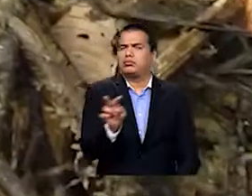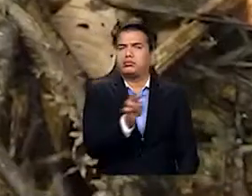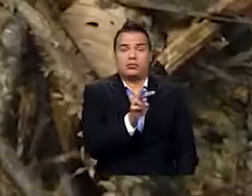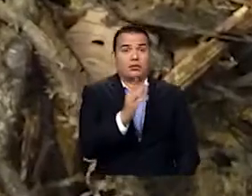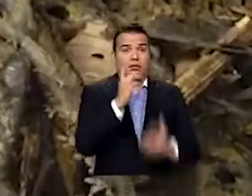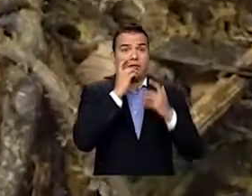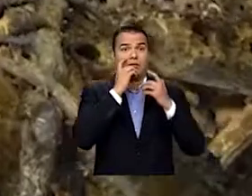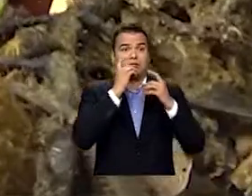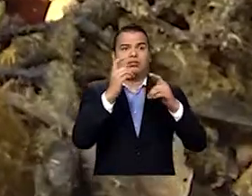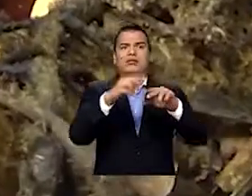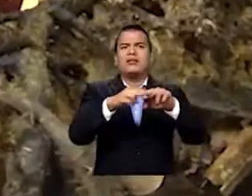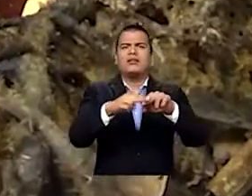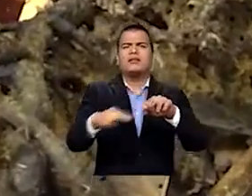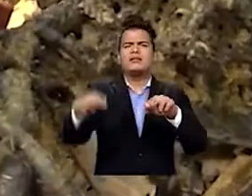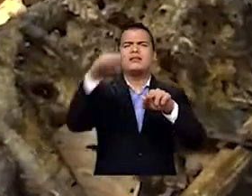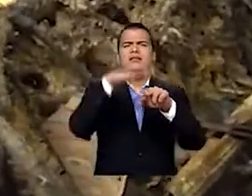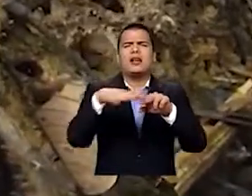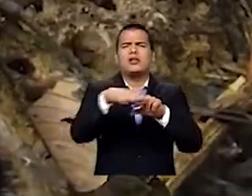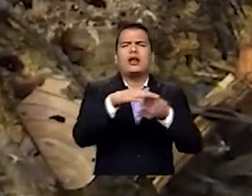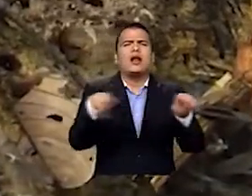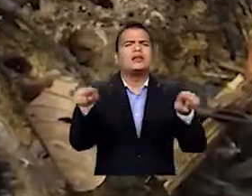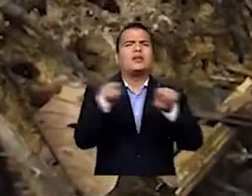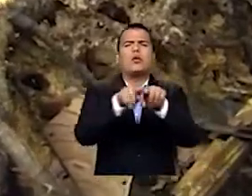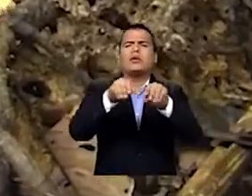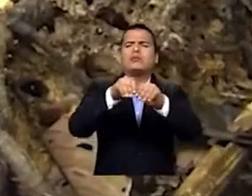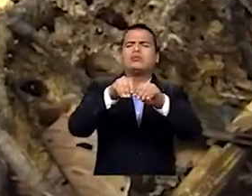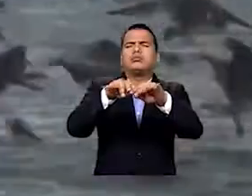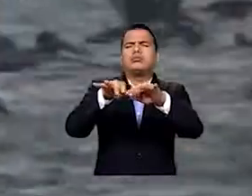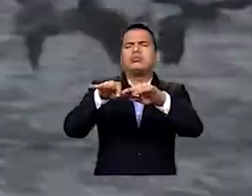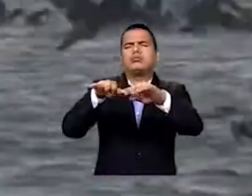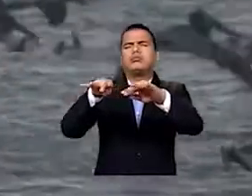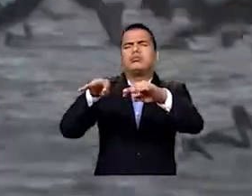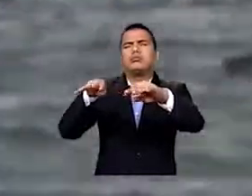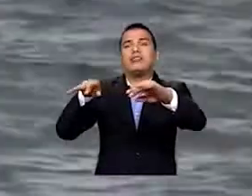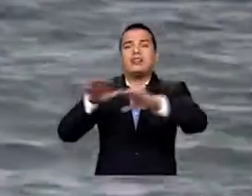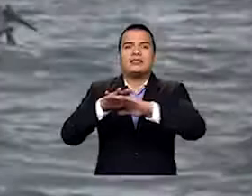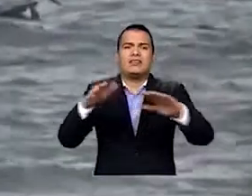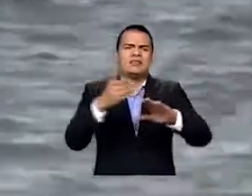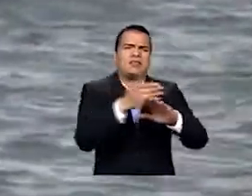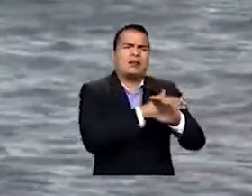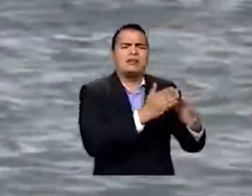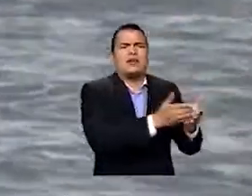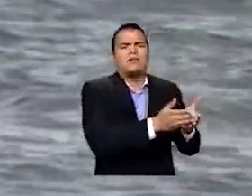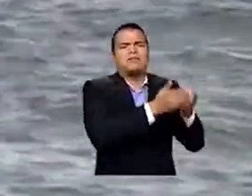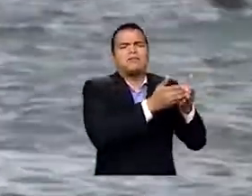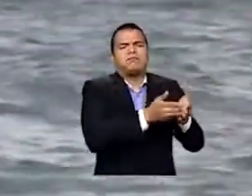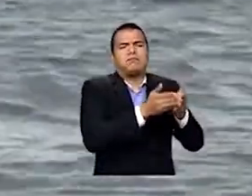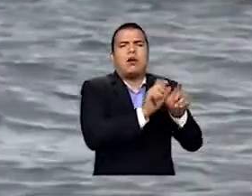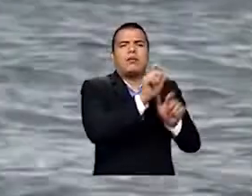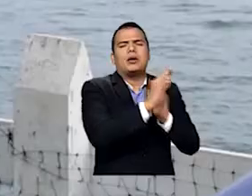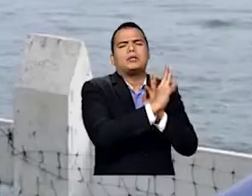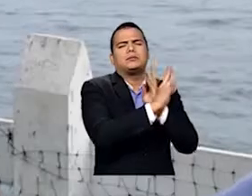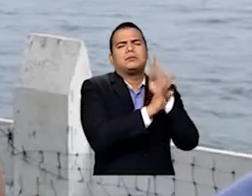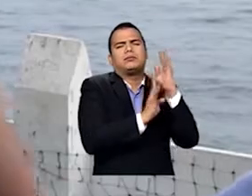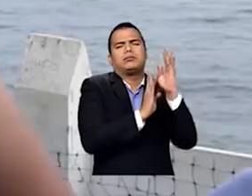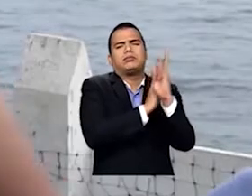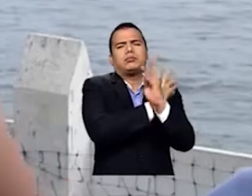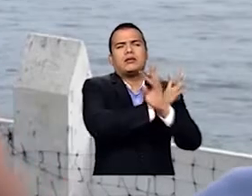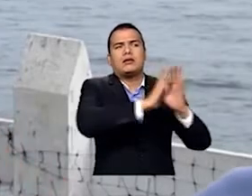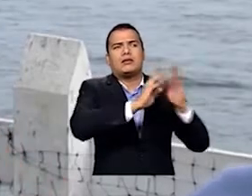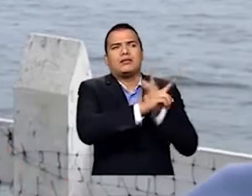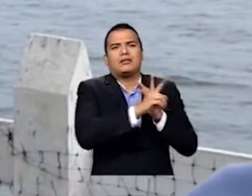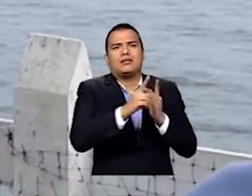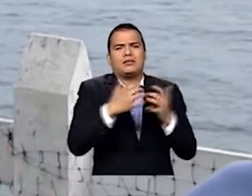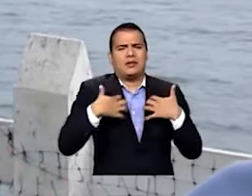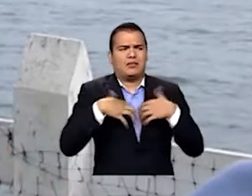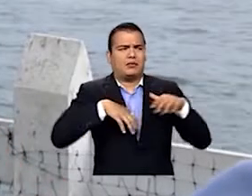muchísimos espacios. Se han visto algunas especies que no se podían ver, digamos, por el flujo marítimo o quizás el flujo en los senderos. Y pues bueno, la